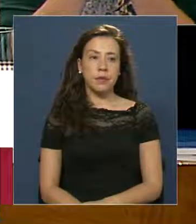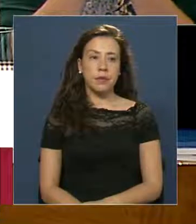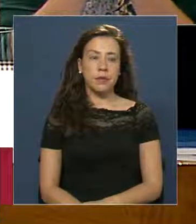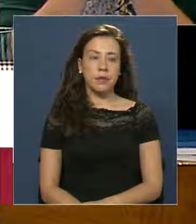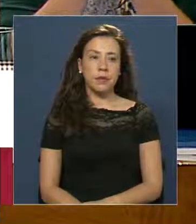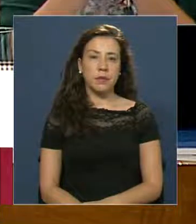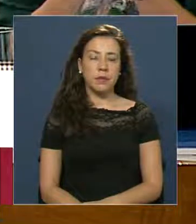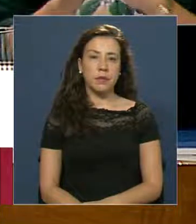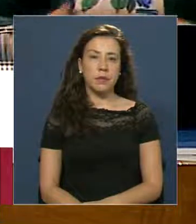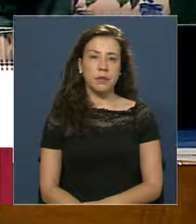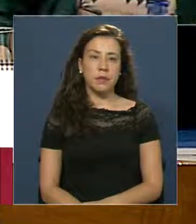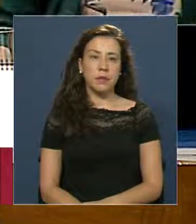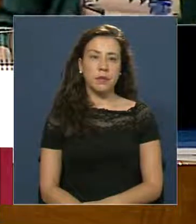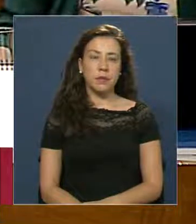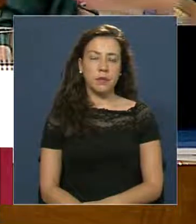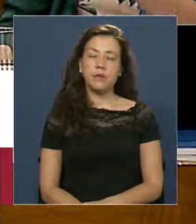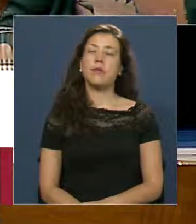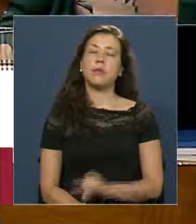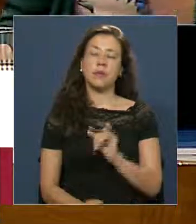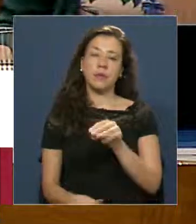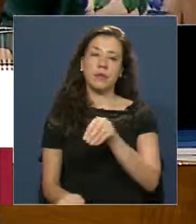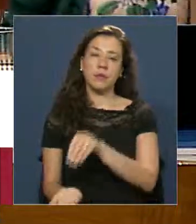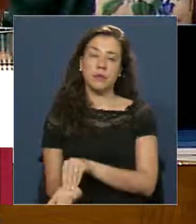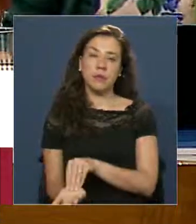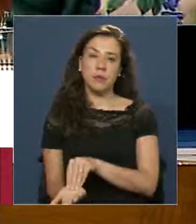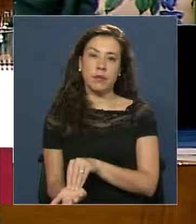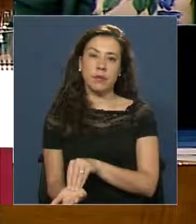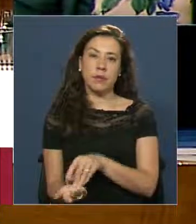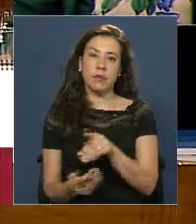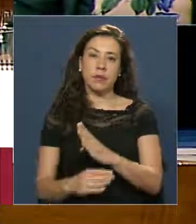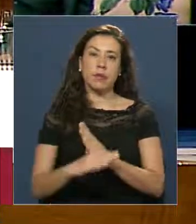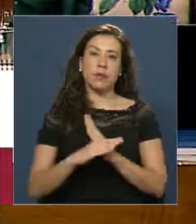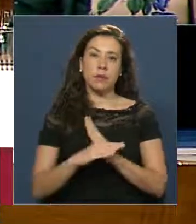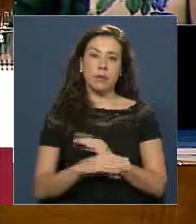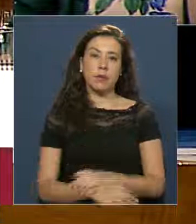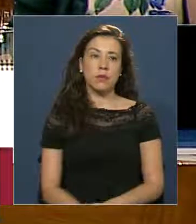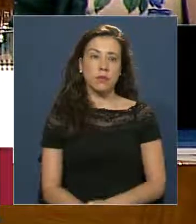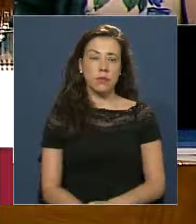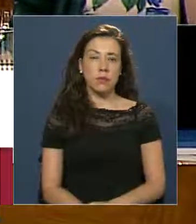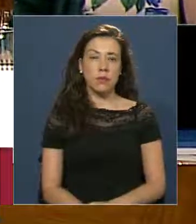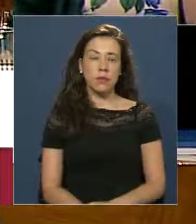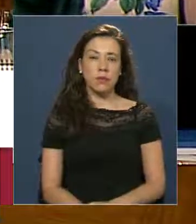Muy bien. Será registrado su inhabilitación ganadera.